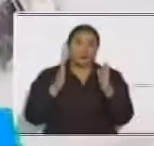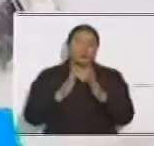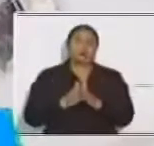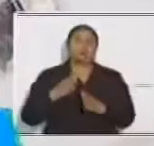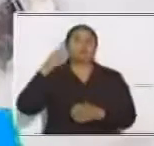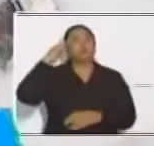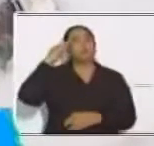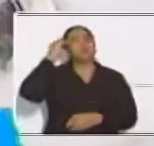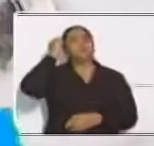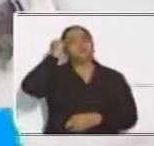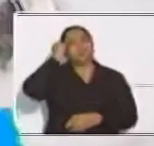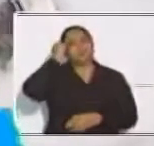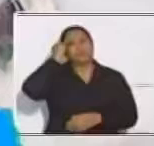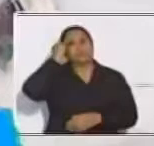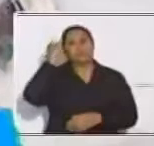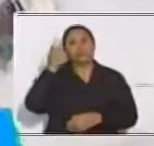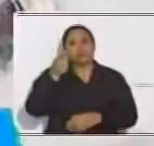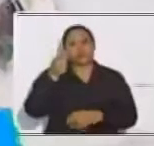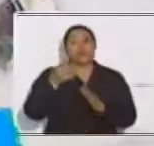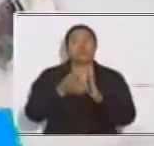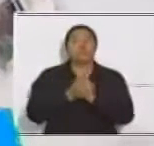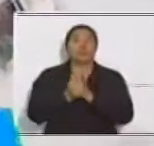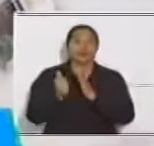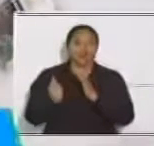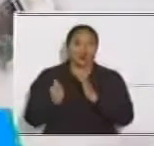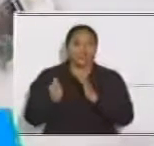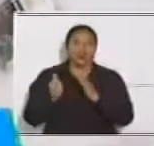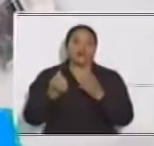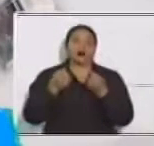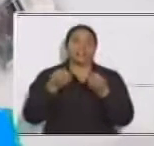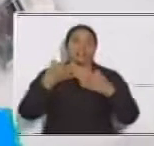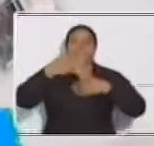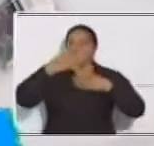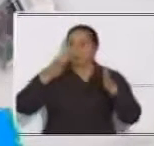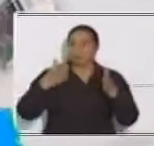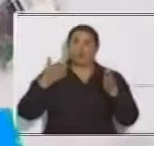la memoria y la habilidad espacial.